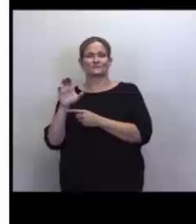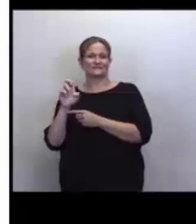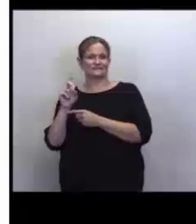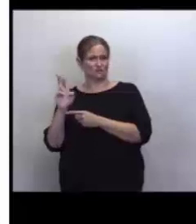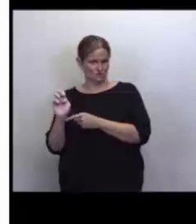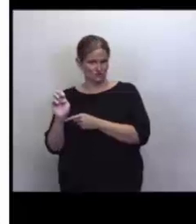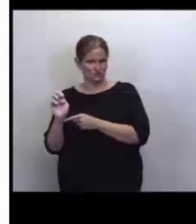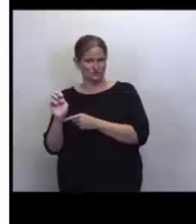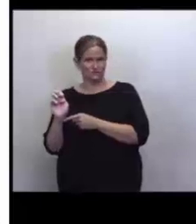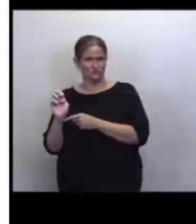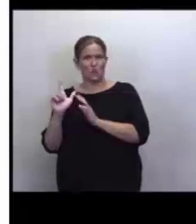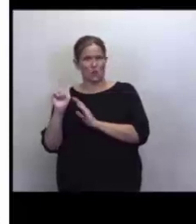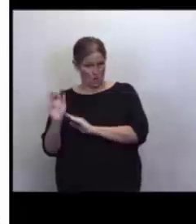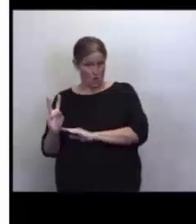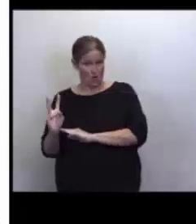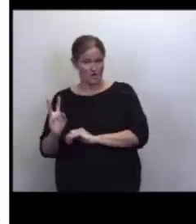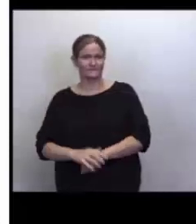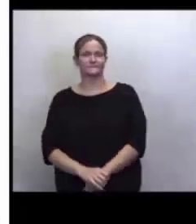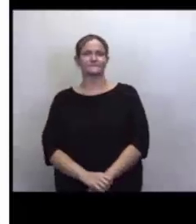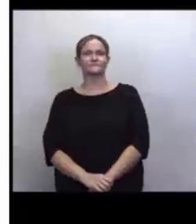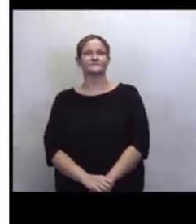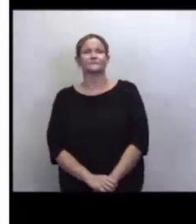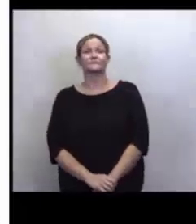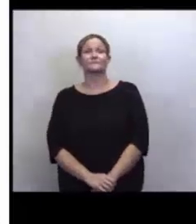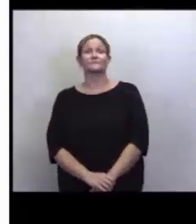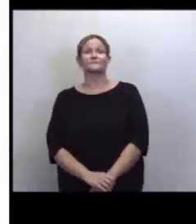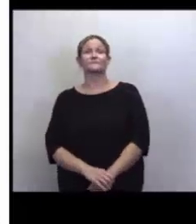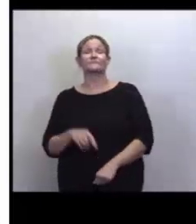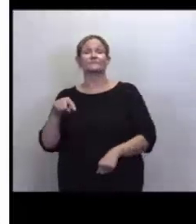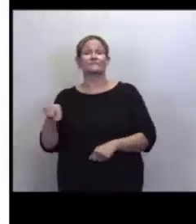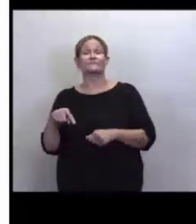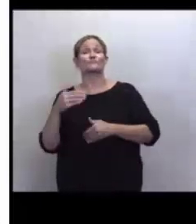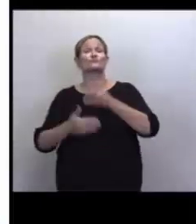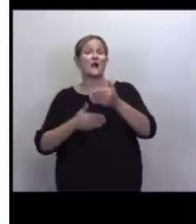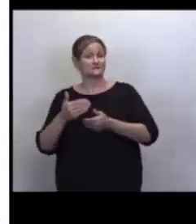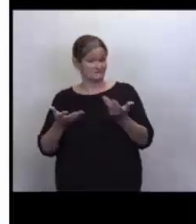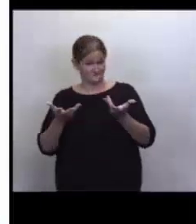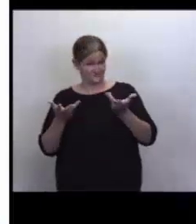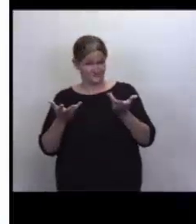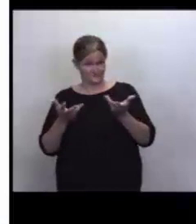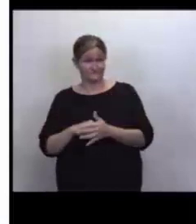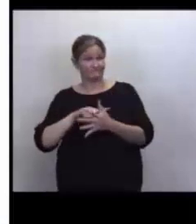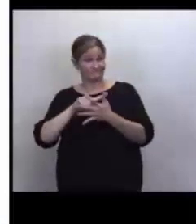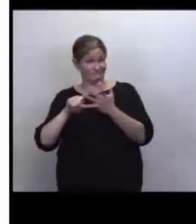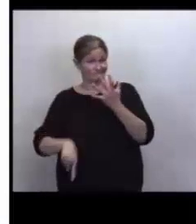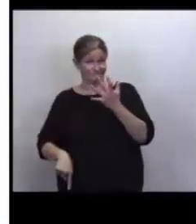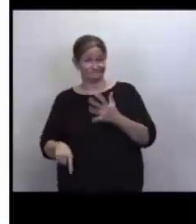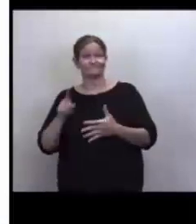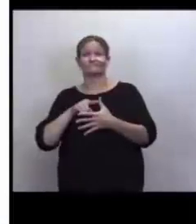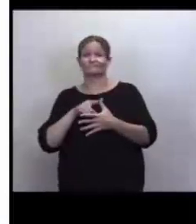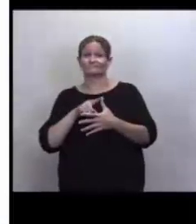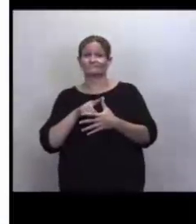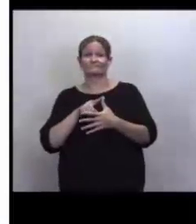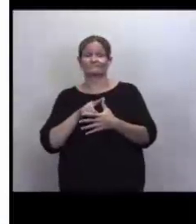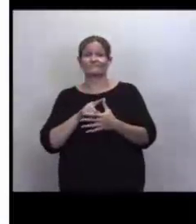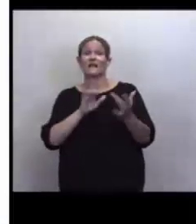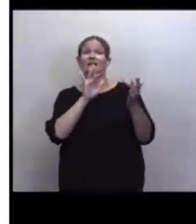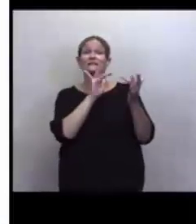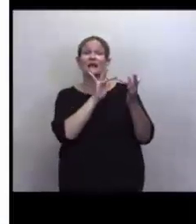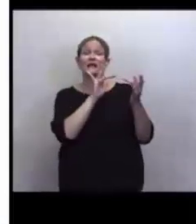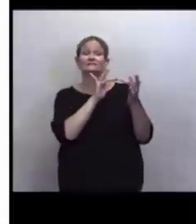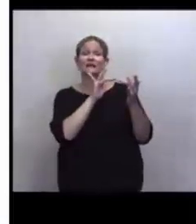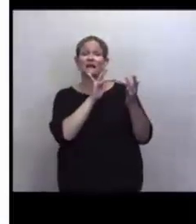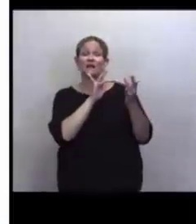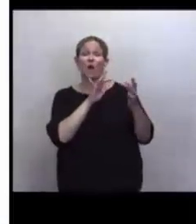La Oficina de Derecho de Paso del Departamento adquirirá los bienes inmuebles necesarios para el proyecto. El proceso de